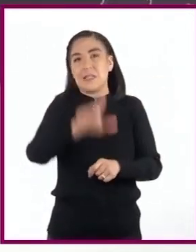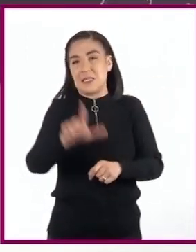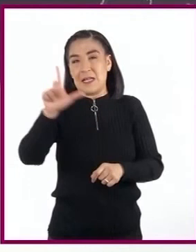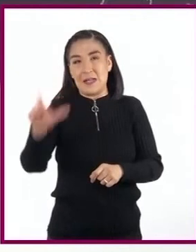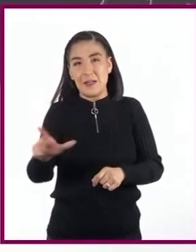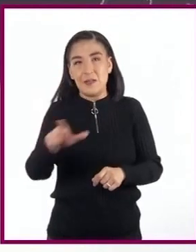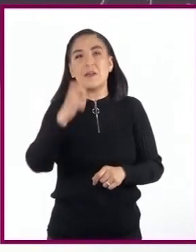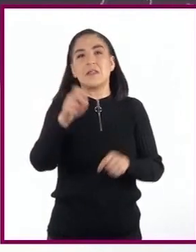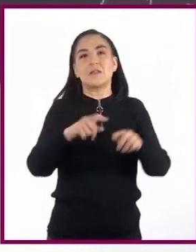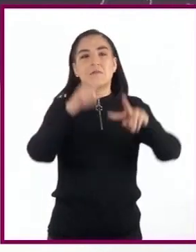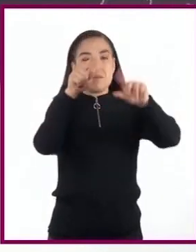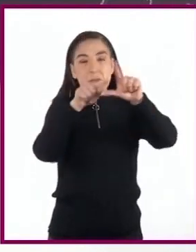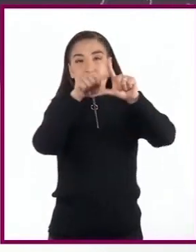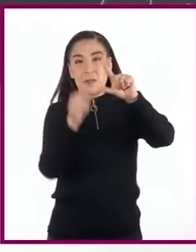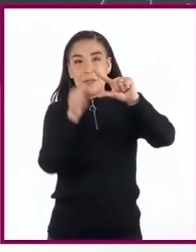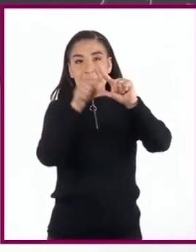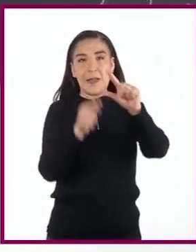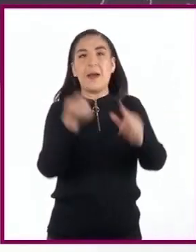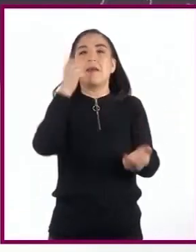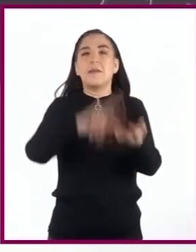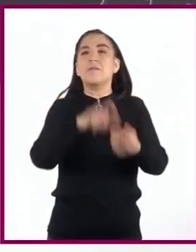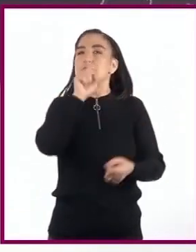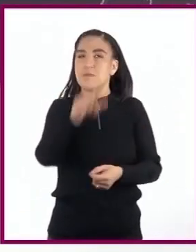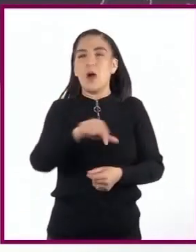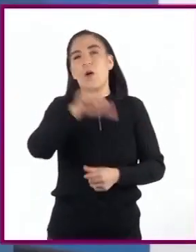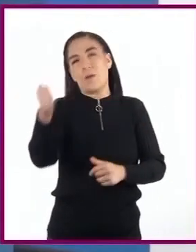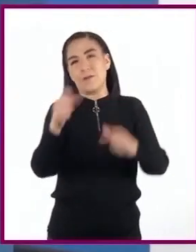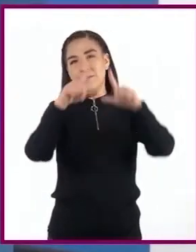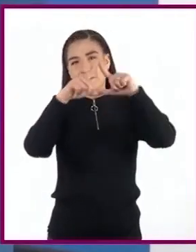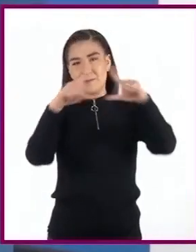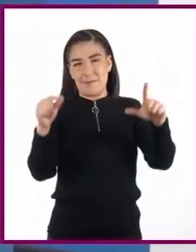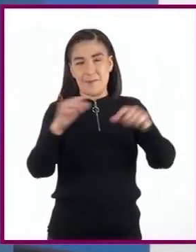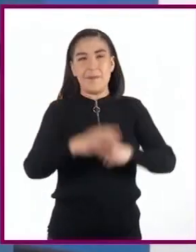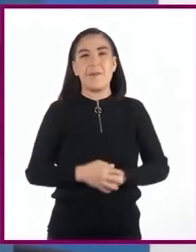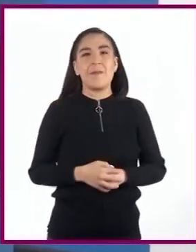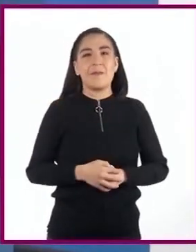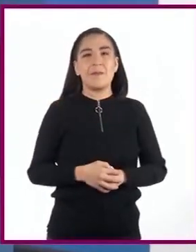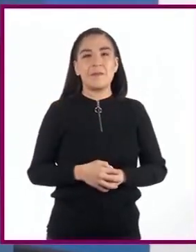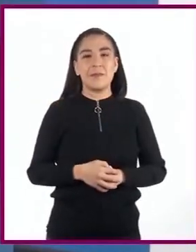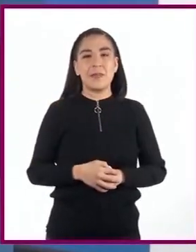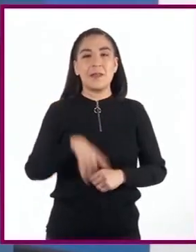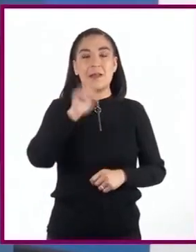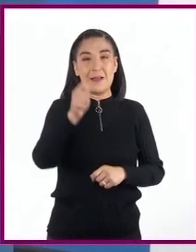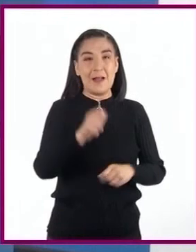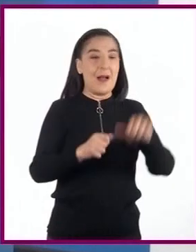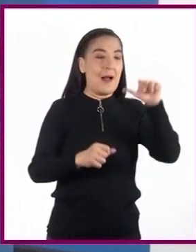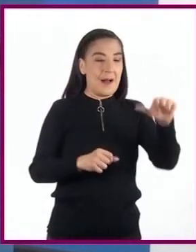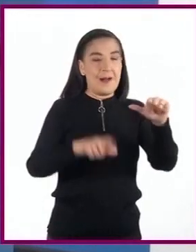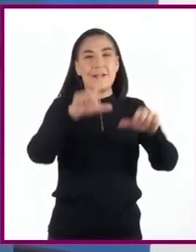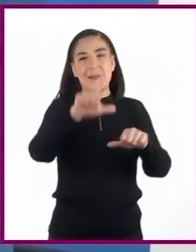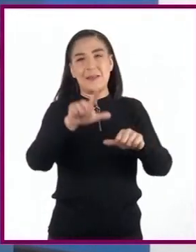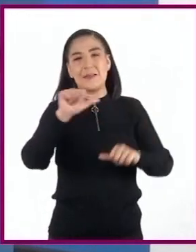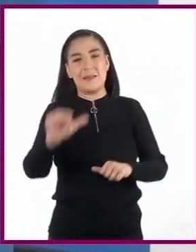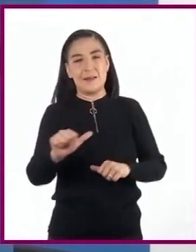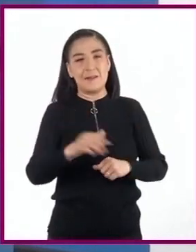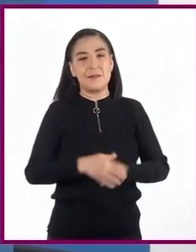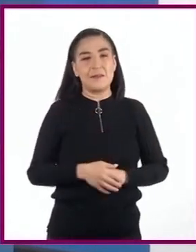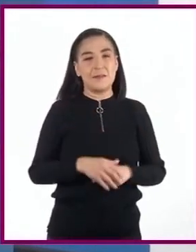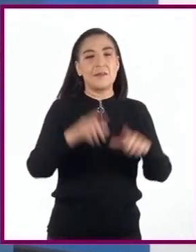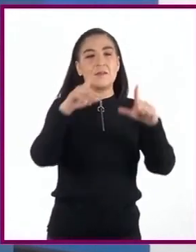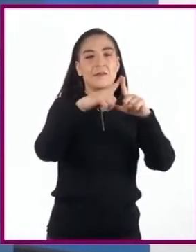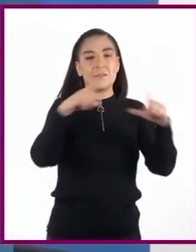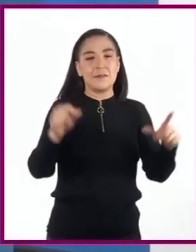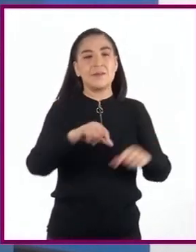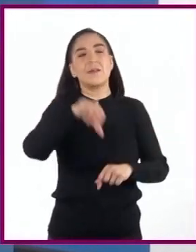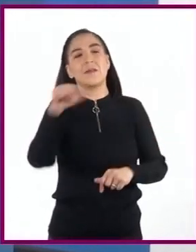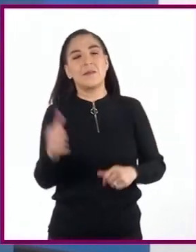y el ángulo entre ellos del otro triángulo. Criterio ALA. Un triángulo es congruente